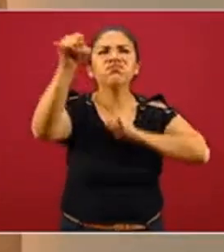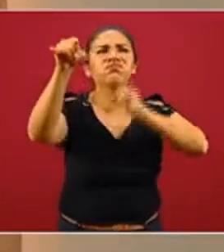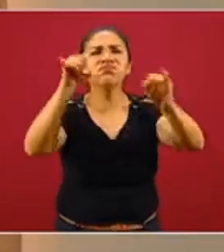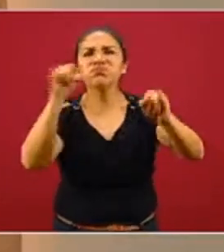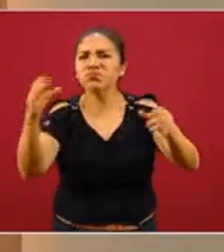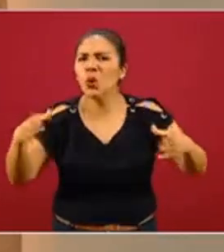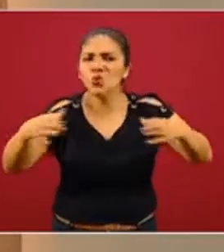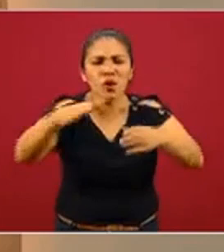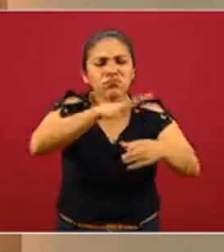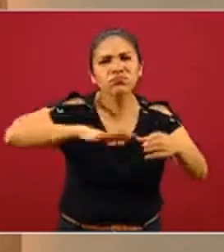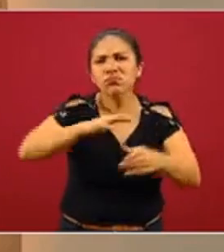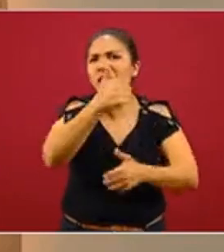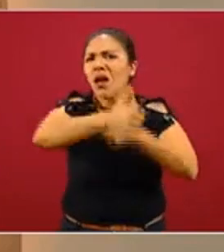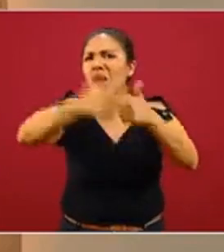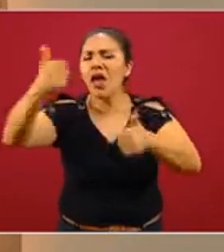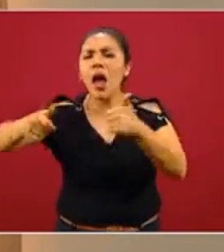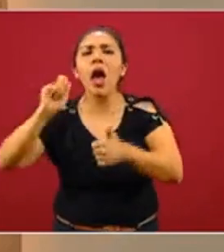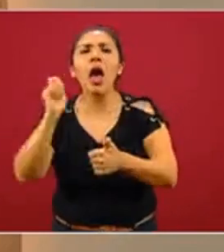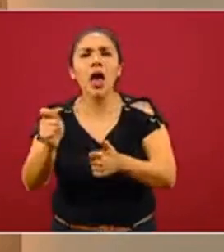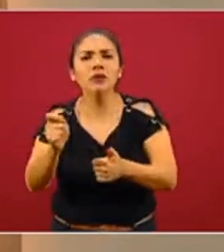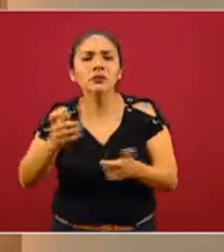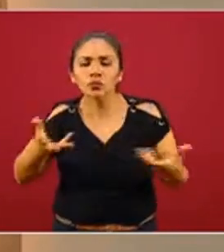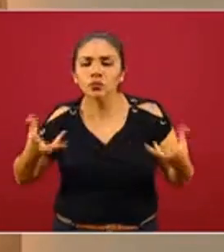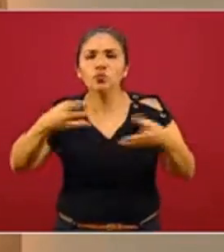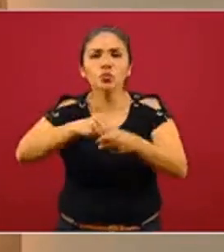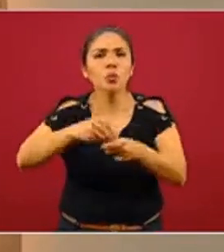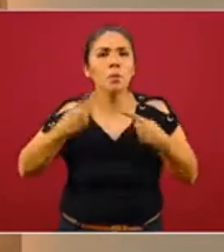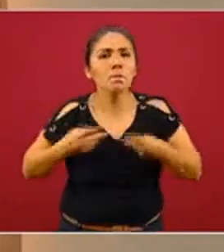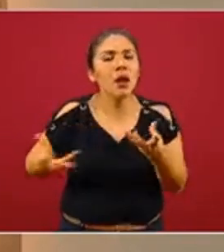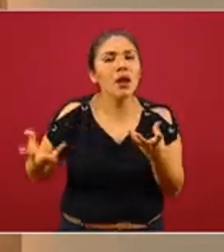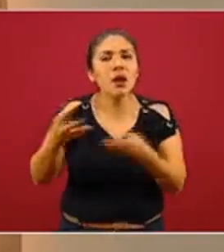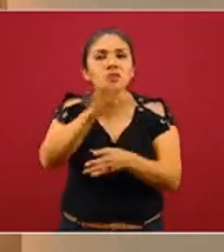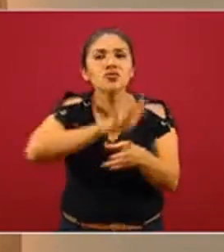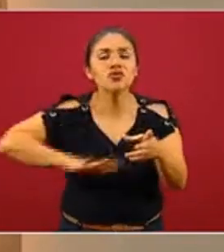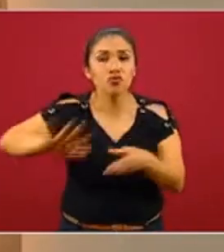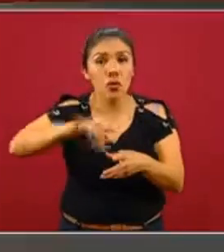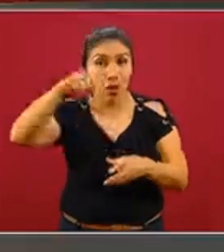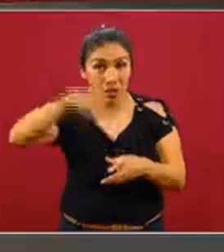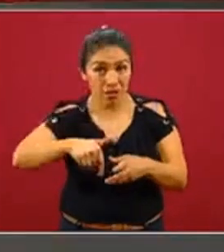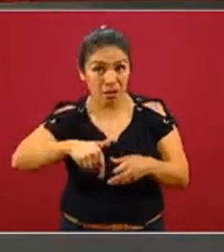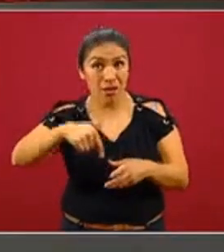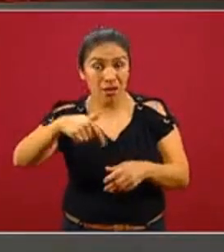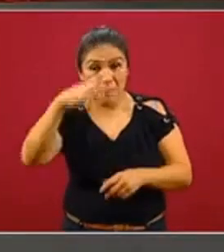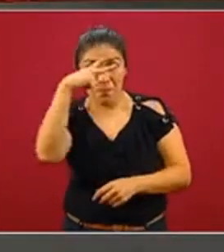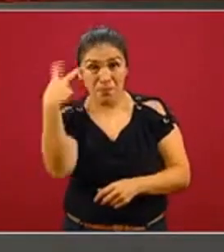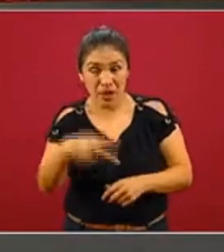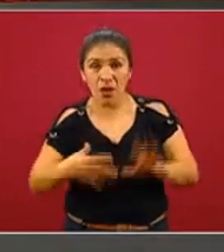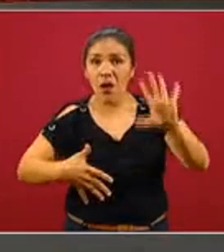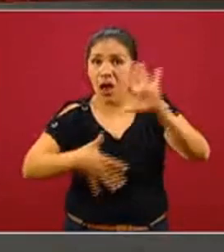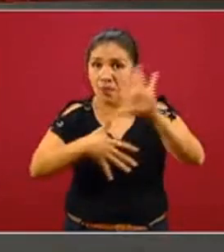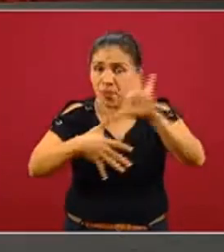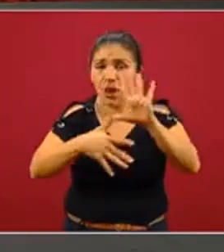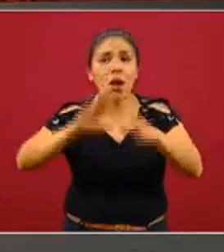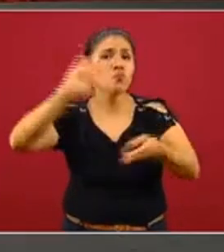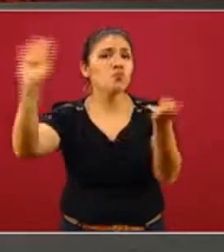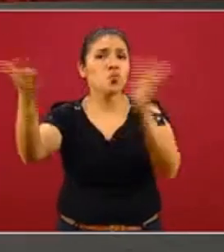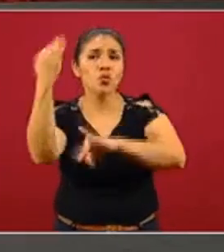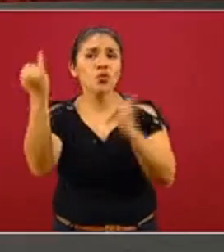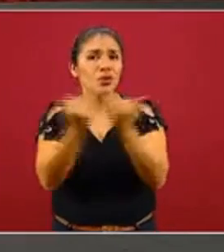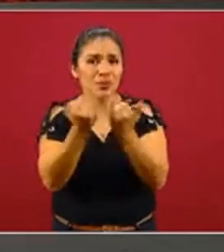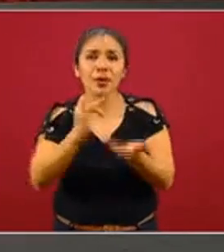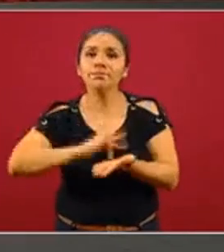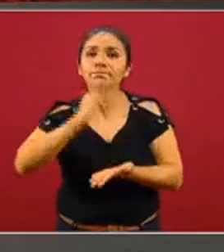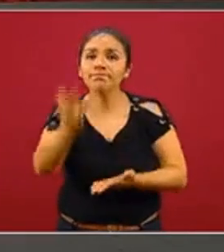los individuos que constituyen las sociedades, aquí en México, en la región de las Américas y en el mundo. Muchas gracias.